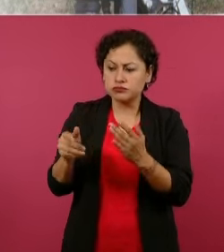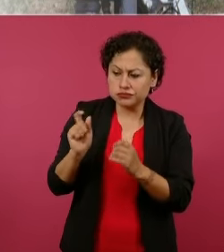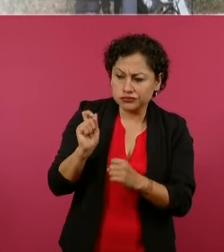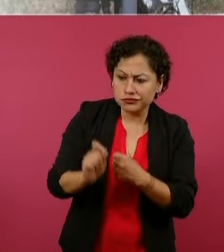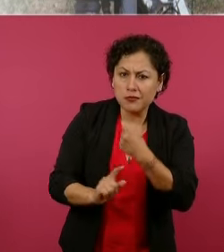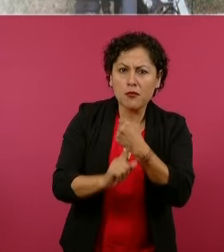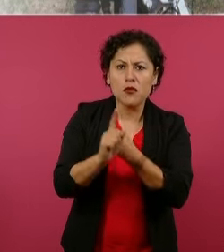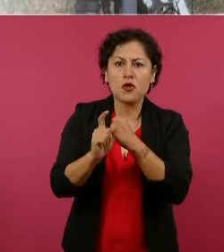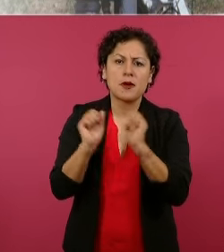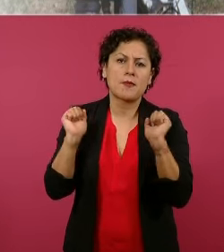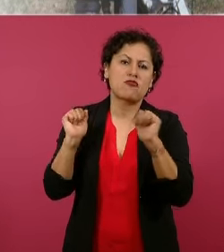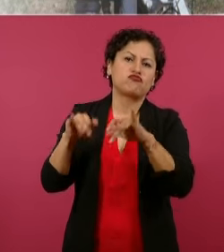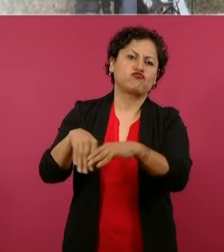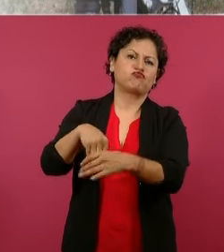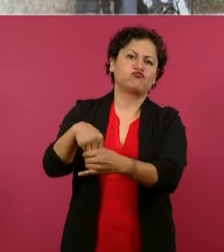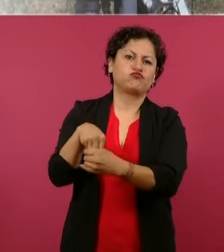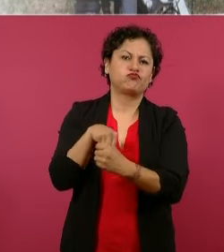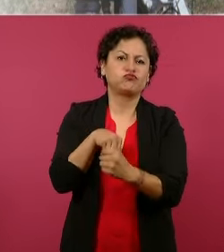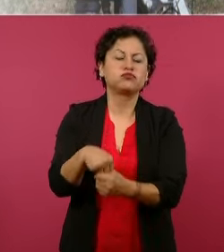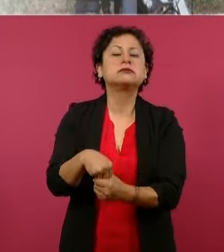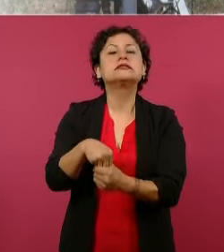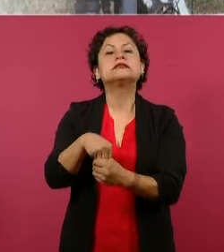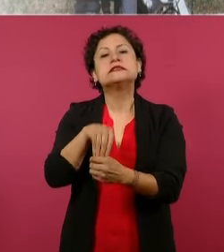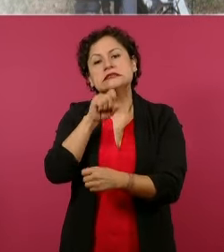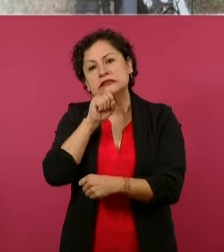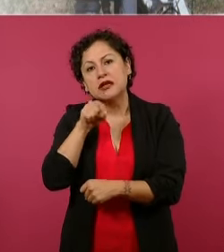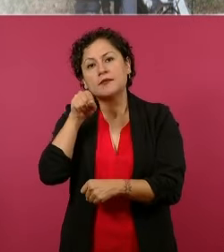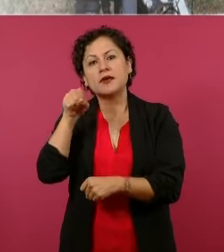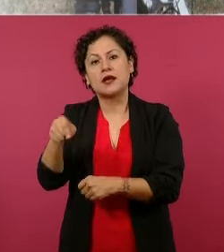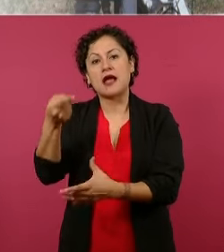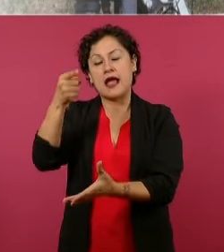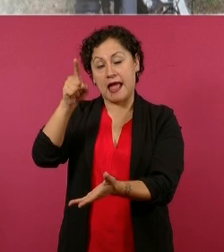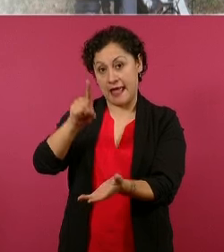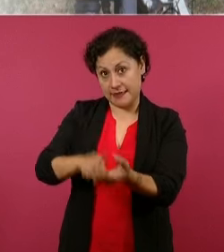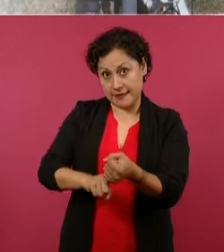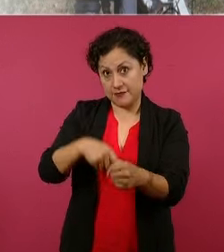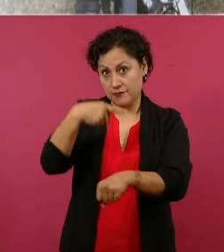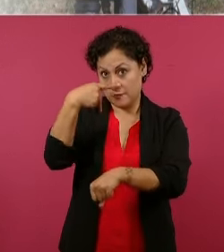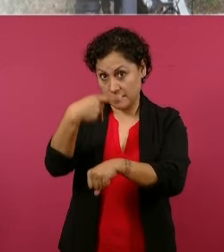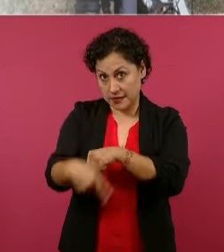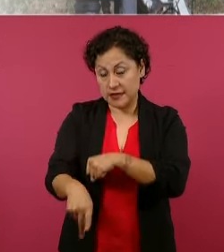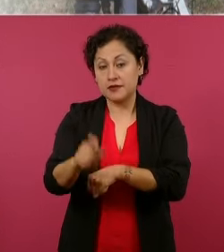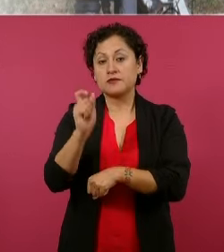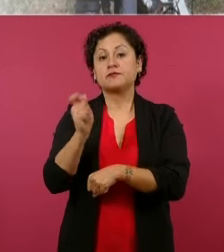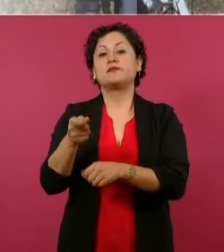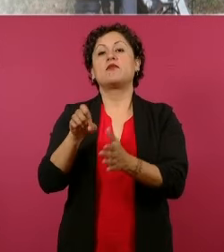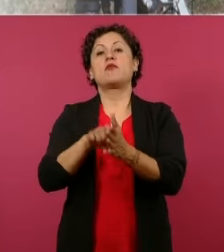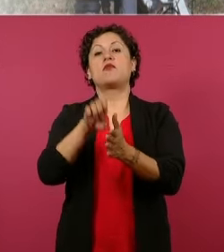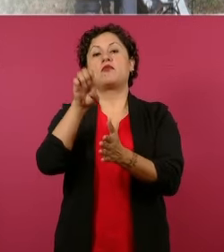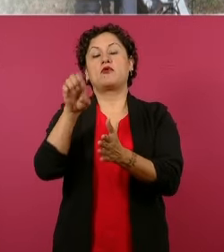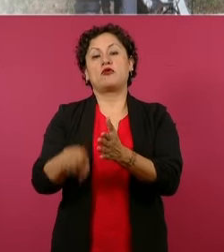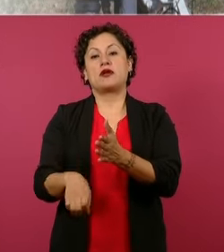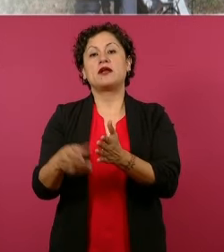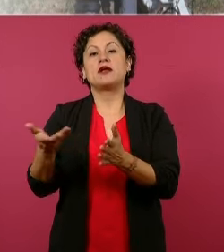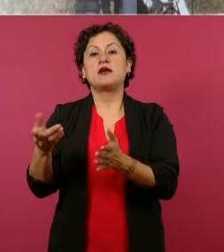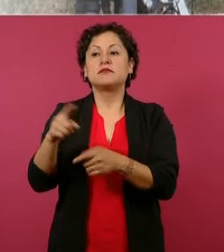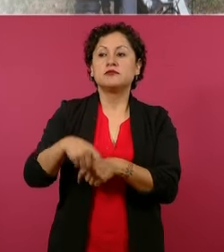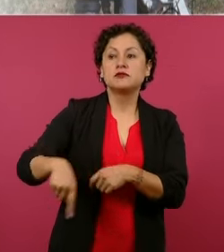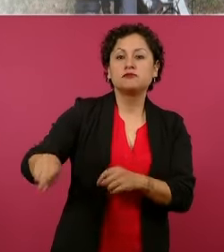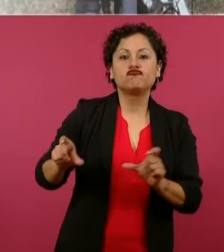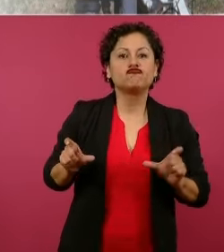saturación como de eh riesgos en términos de de de Protección Civil